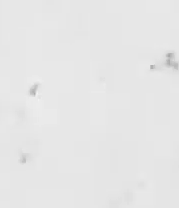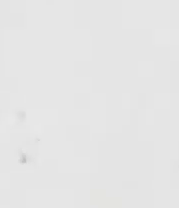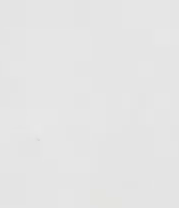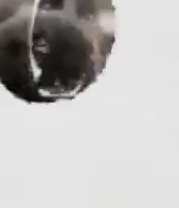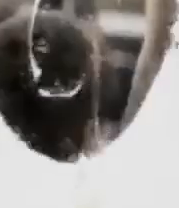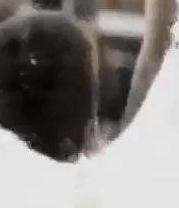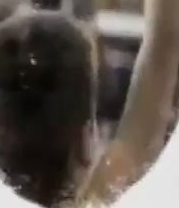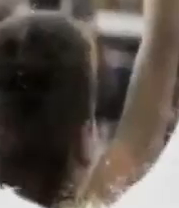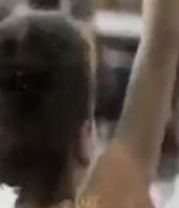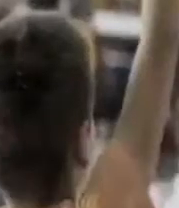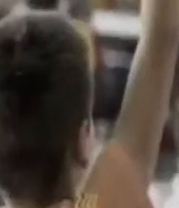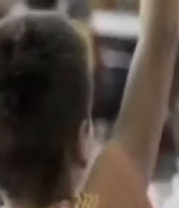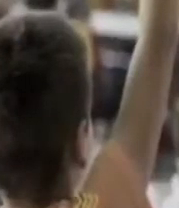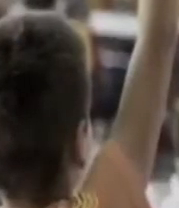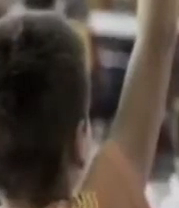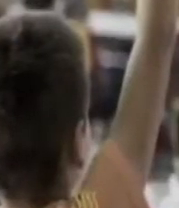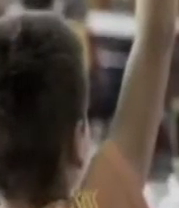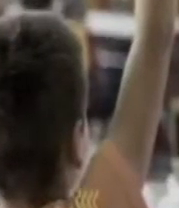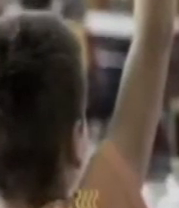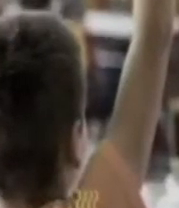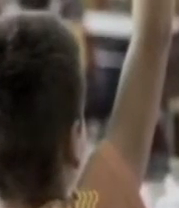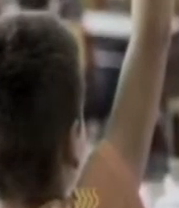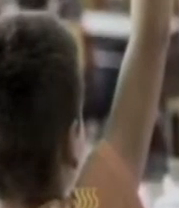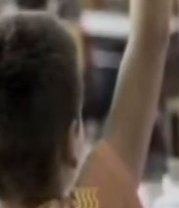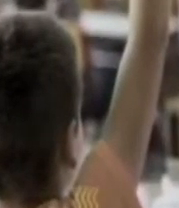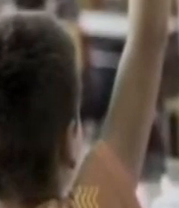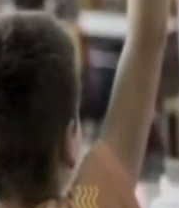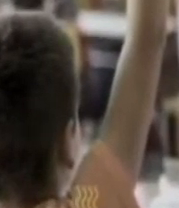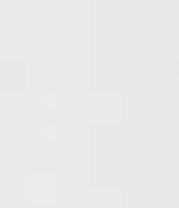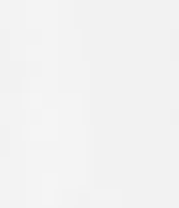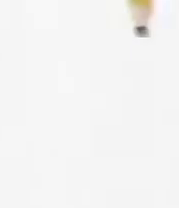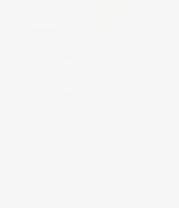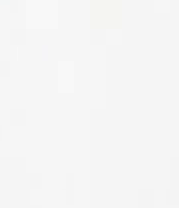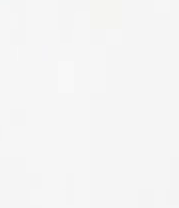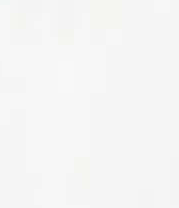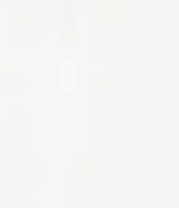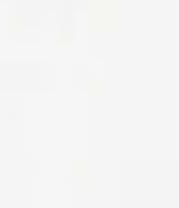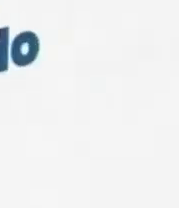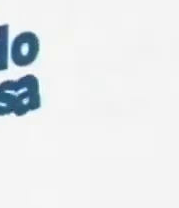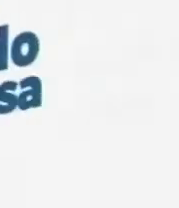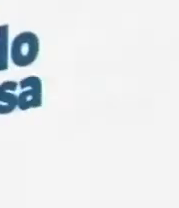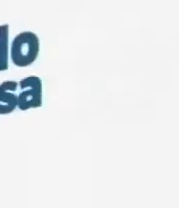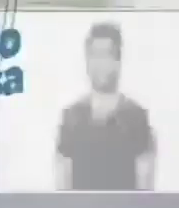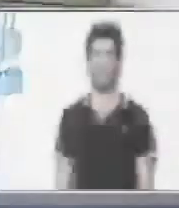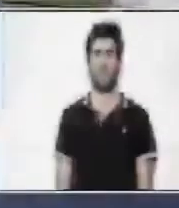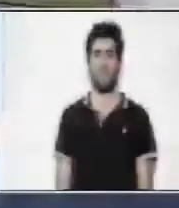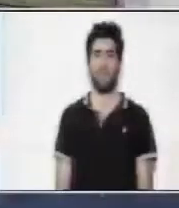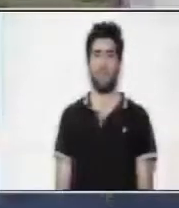A continuación, comunicación y lenguaje, quinto diversificado.